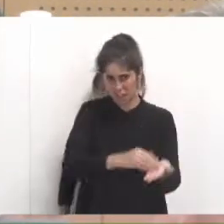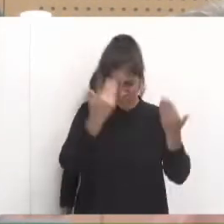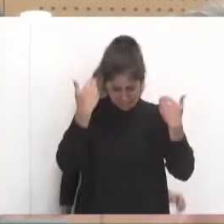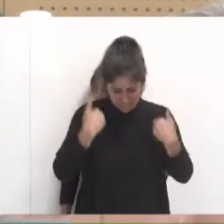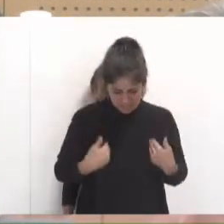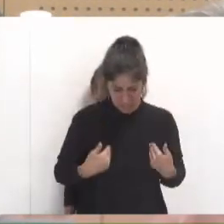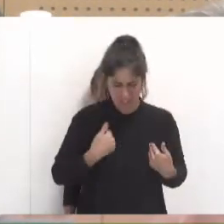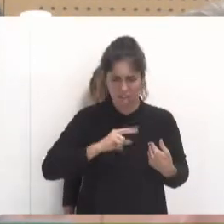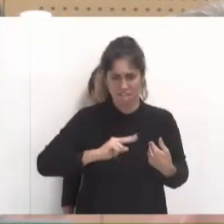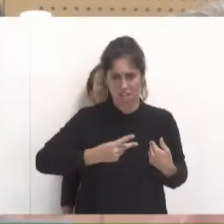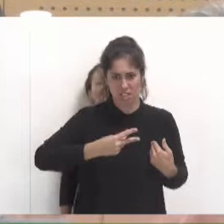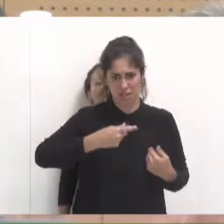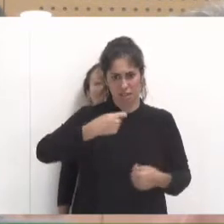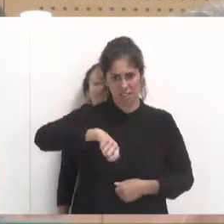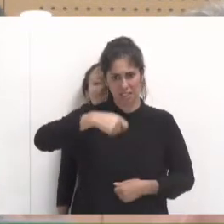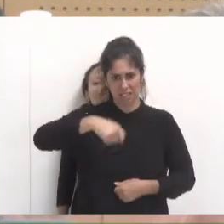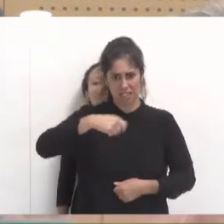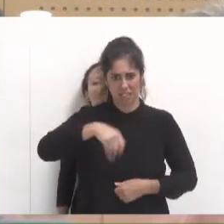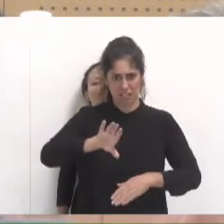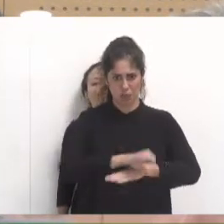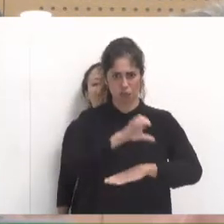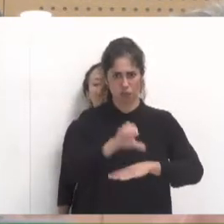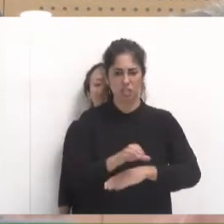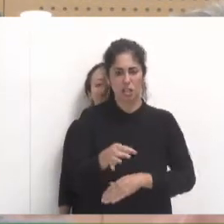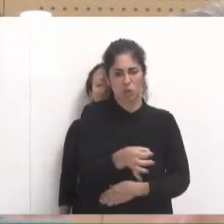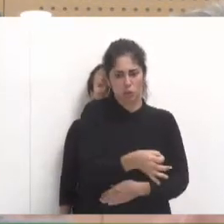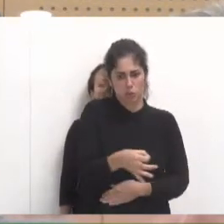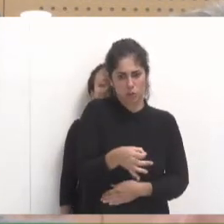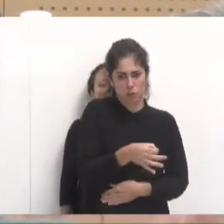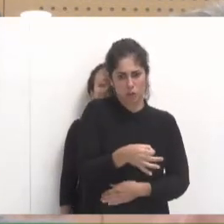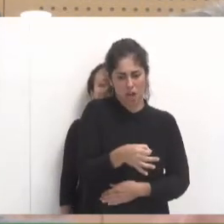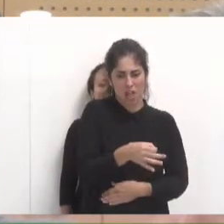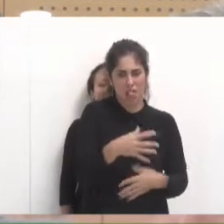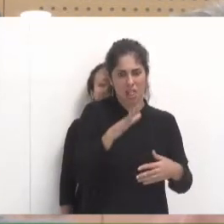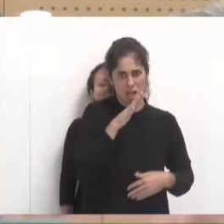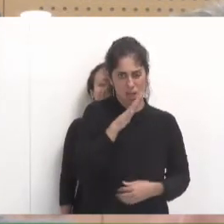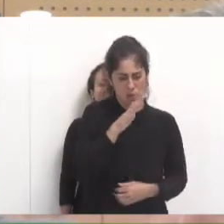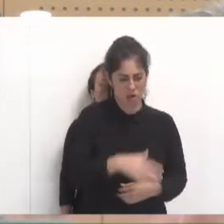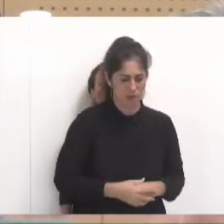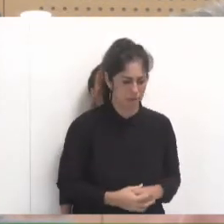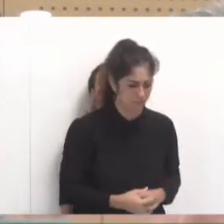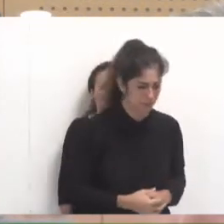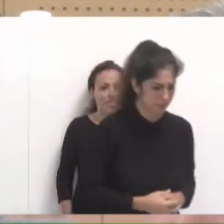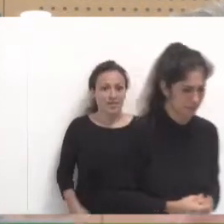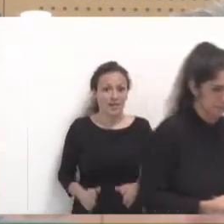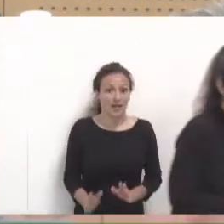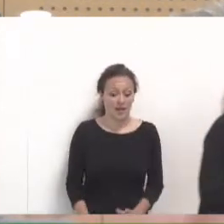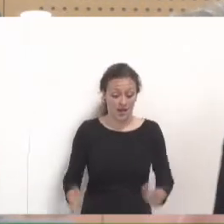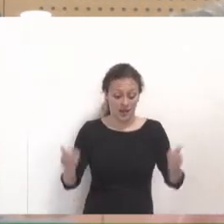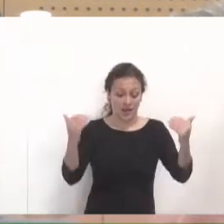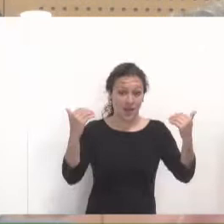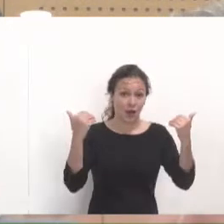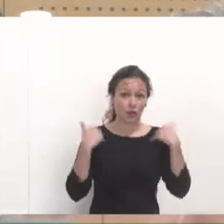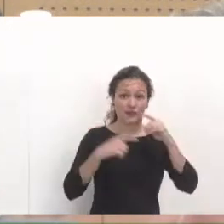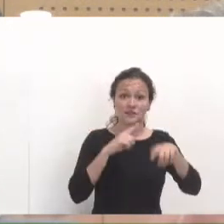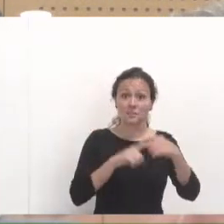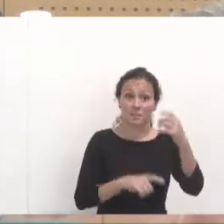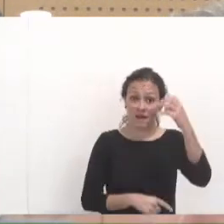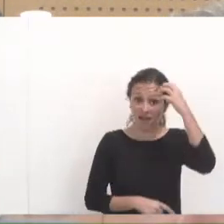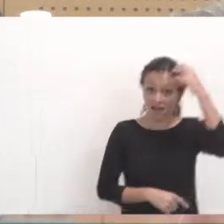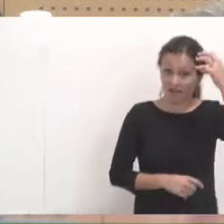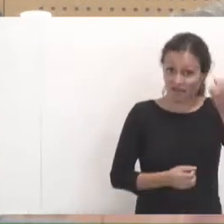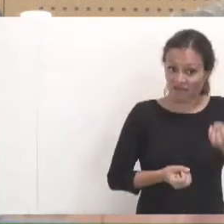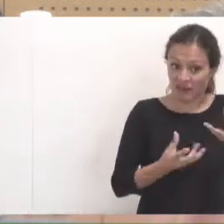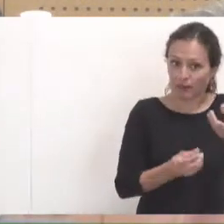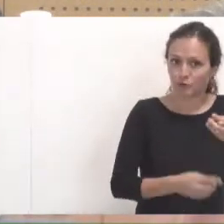es vicepresidente del Consejo Insular de Agua. Las competencias y los decretos las tiene el presidente del Consejo